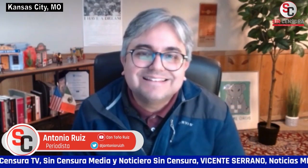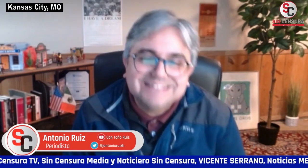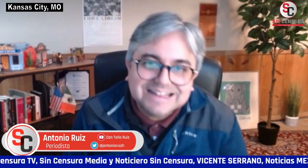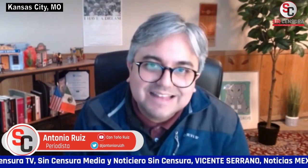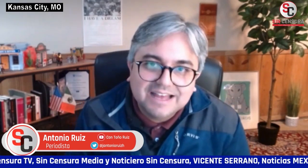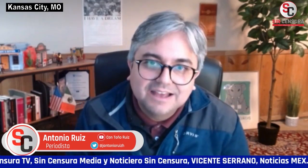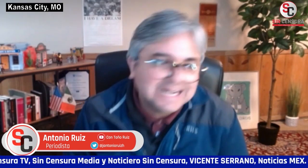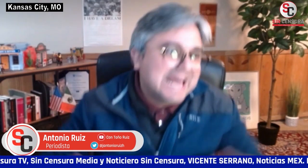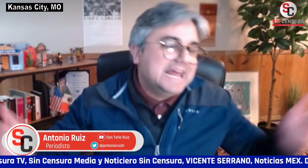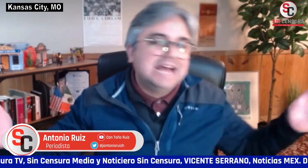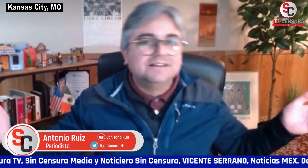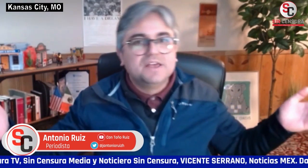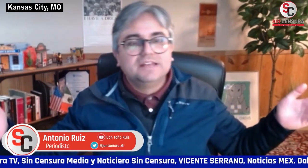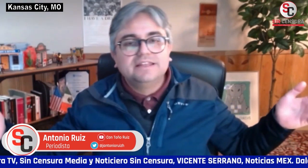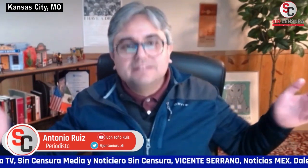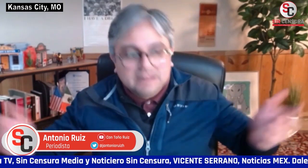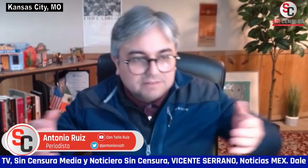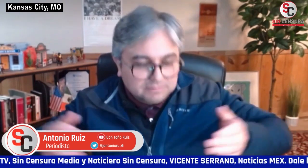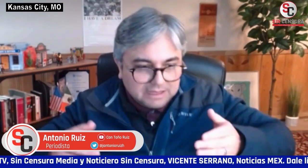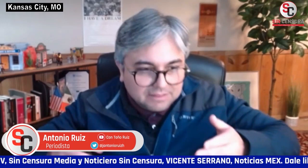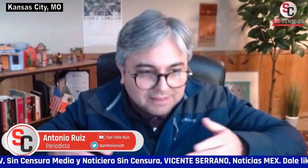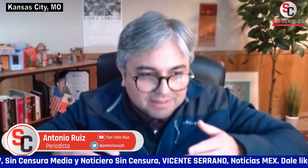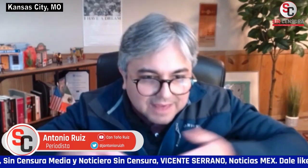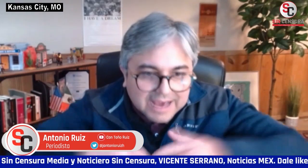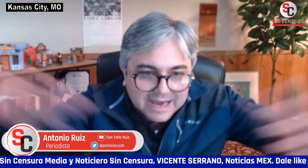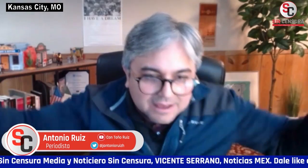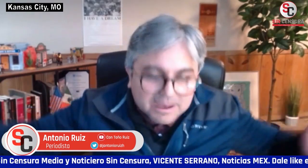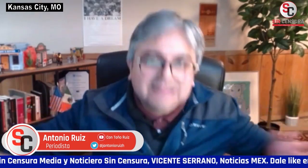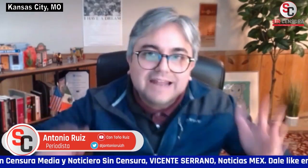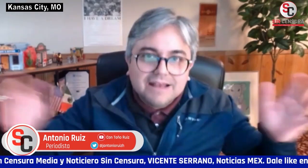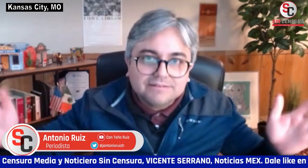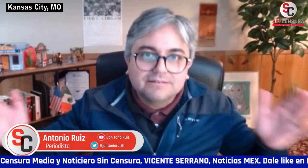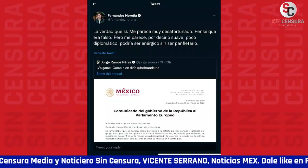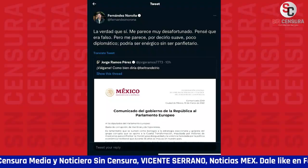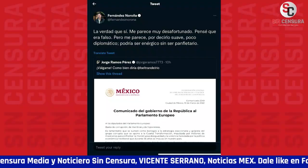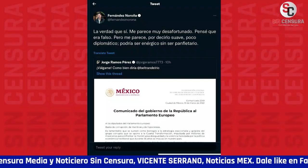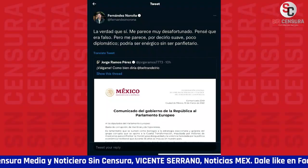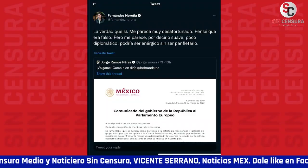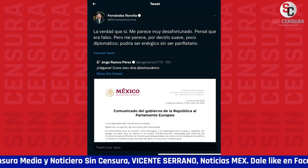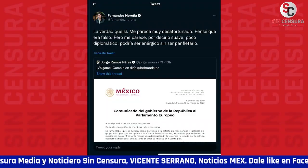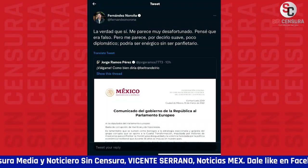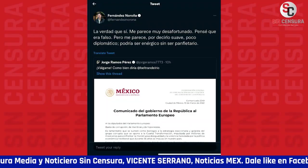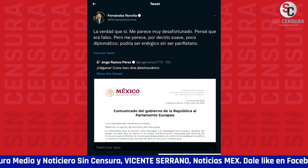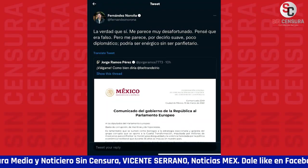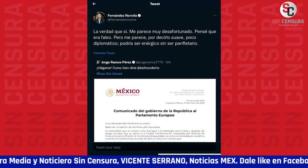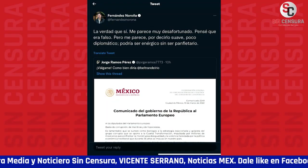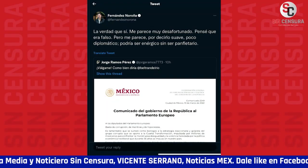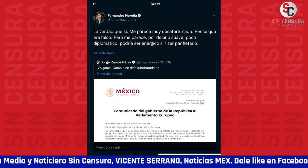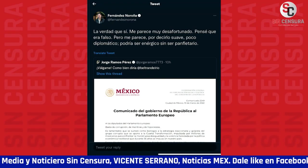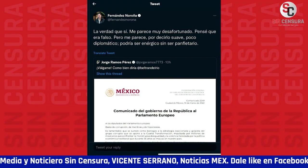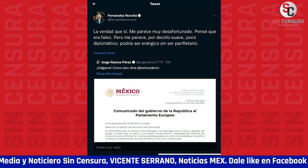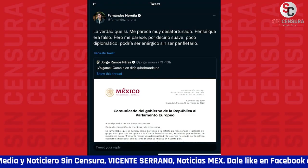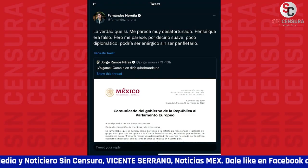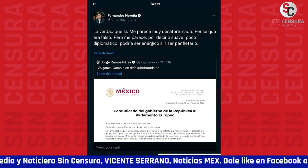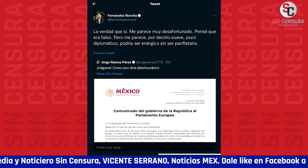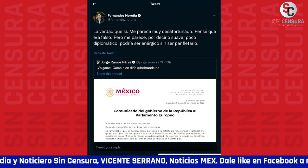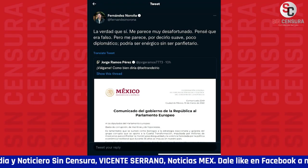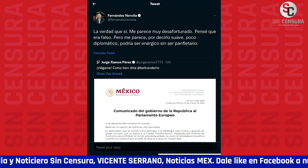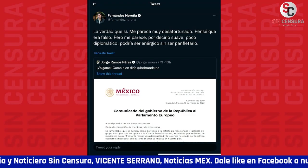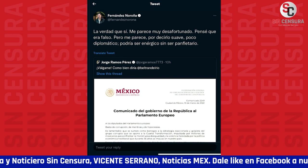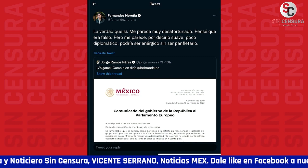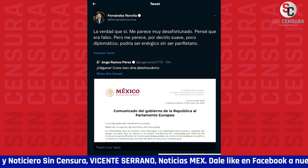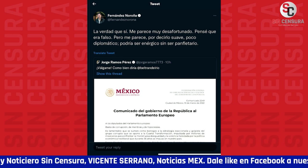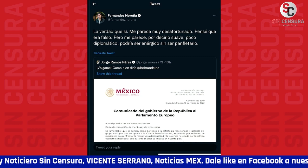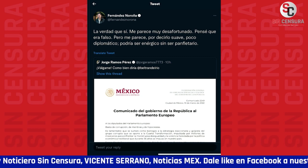completamente sensata, clara, que deja atrás pues las tonterías del